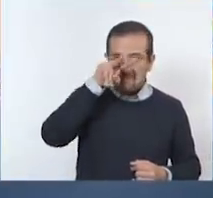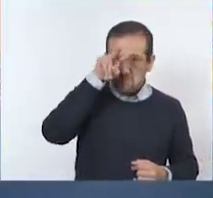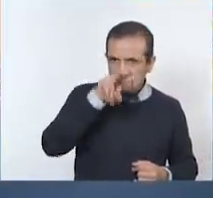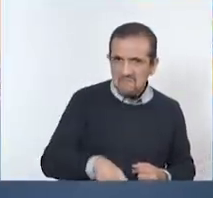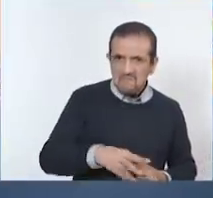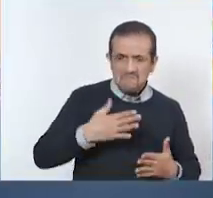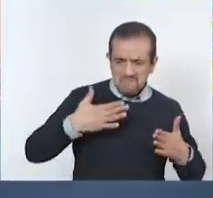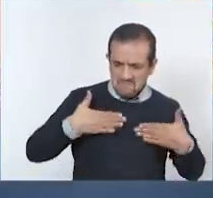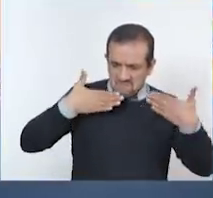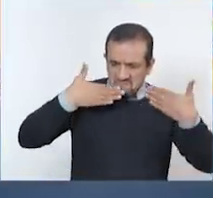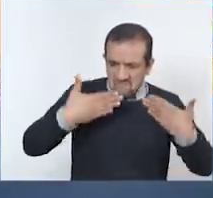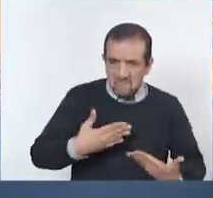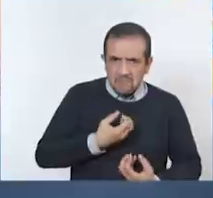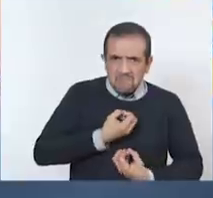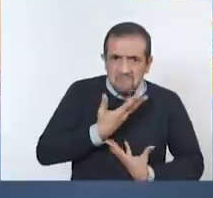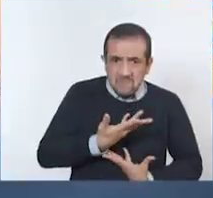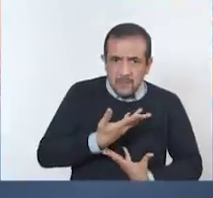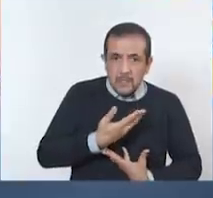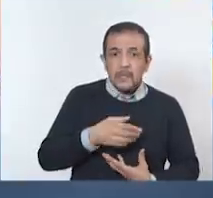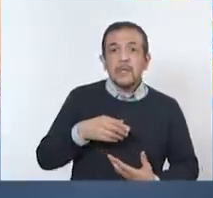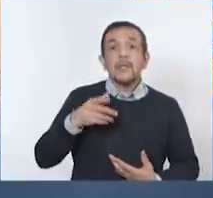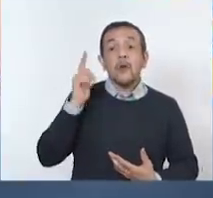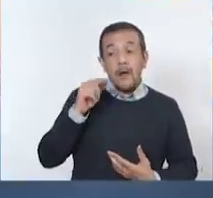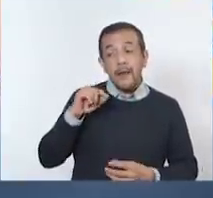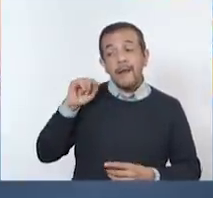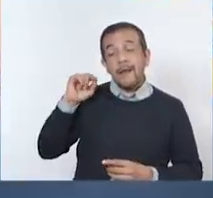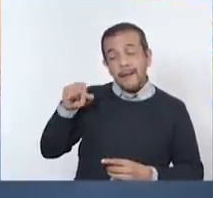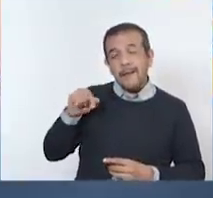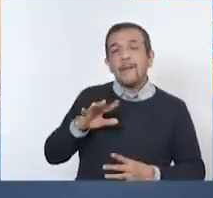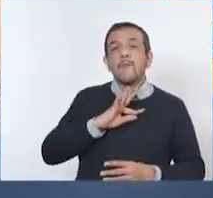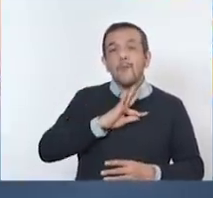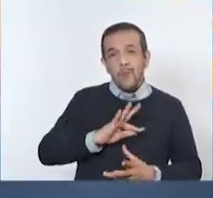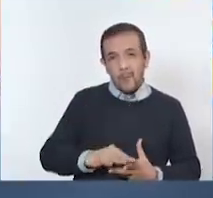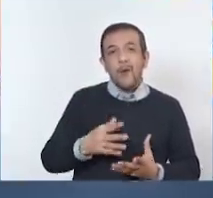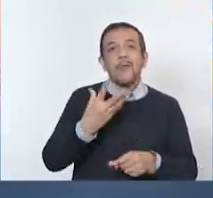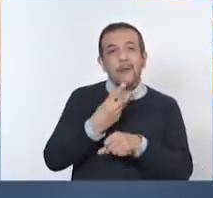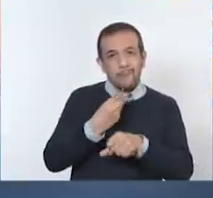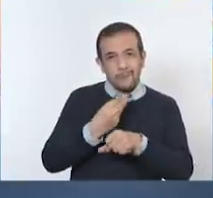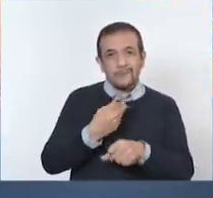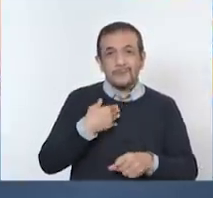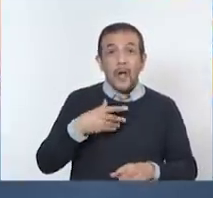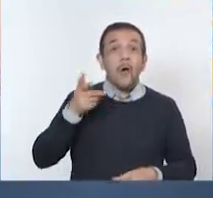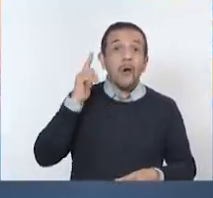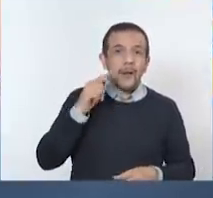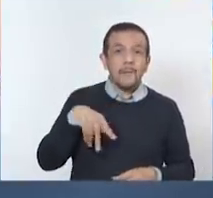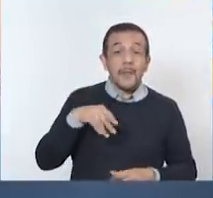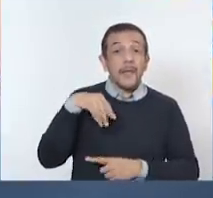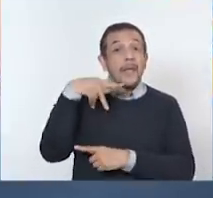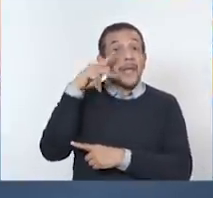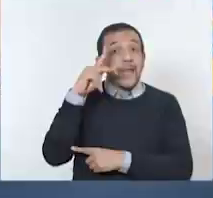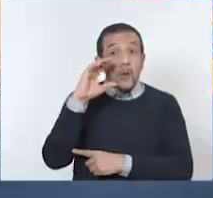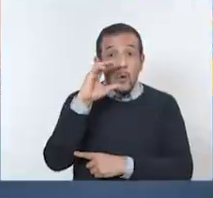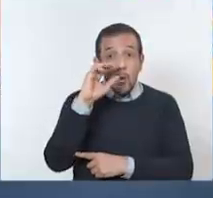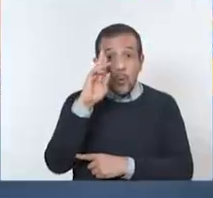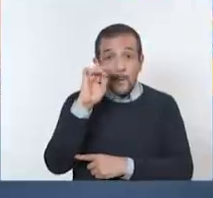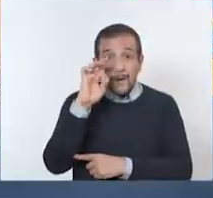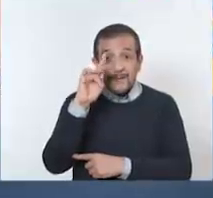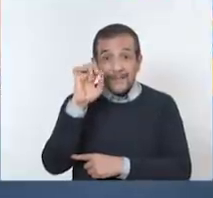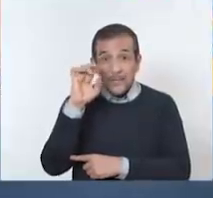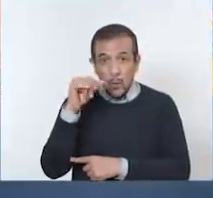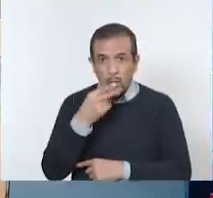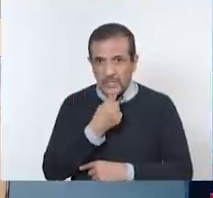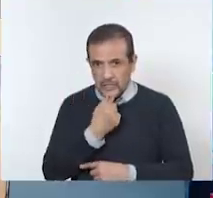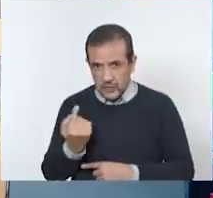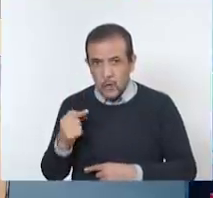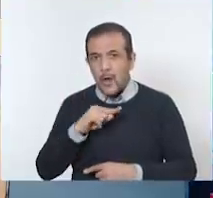es la lección más elevada. Y ojalá lo pueda pagar. Uh-huh. Ojalá, pero definitivamente Cupertino tomó la mejor